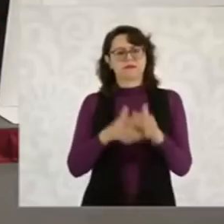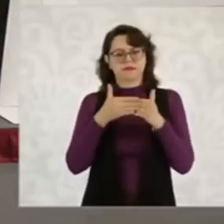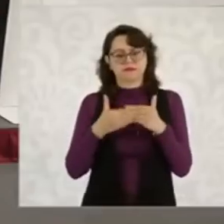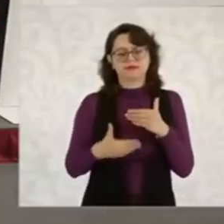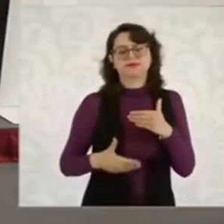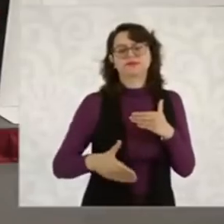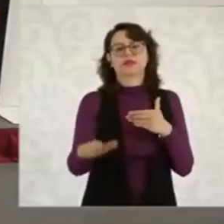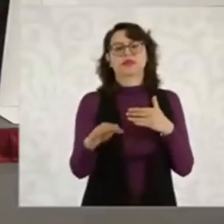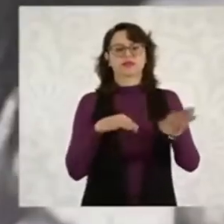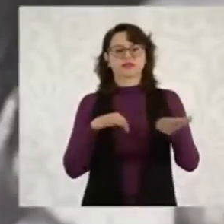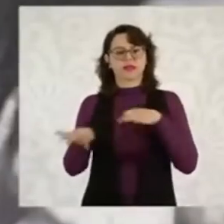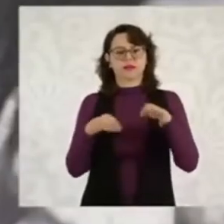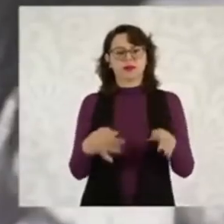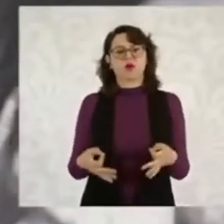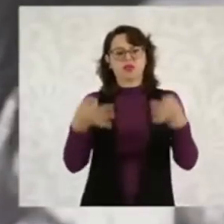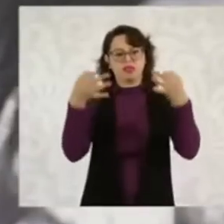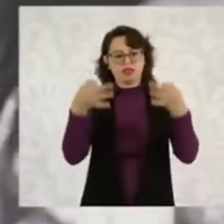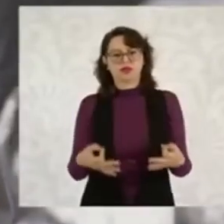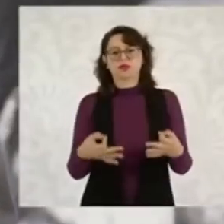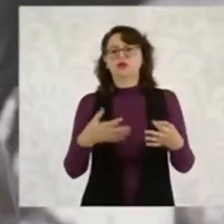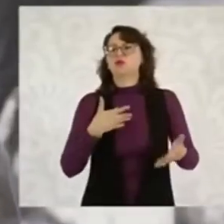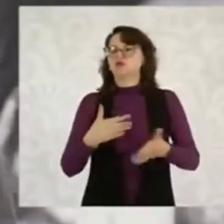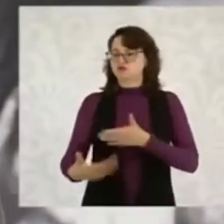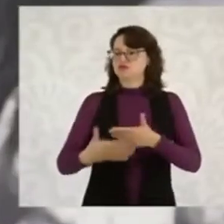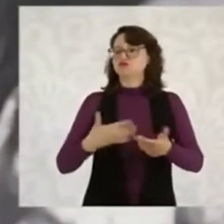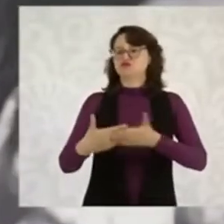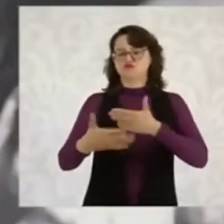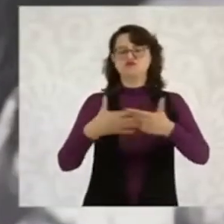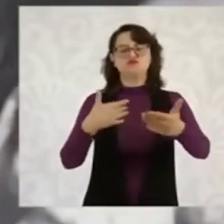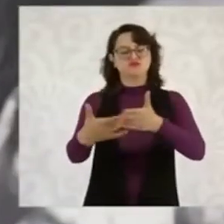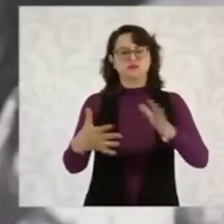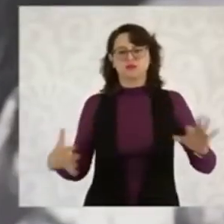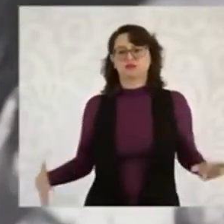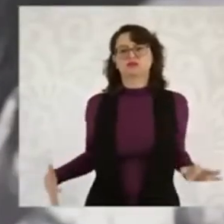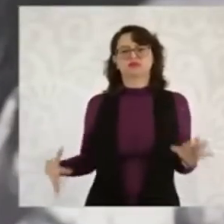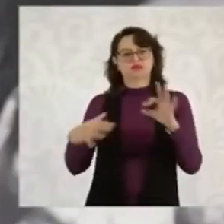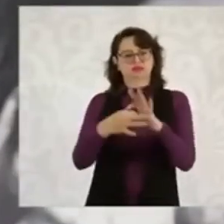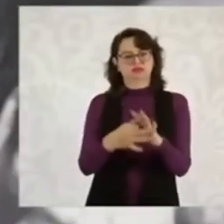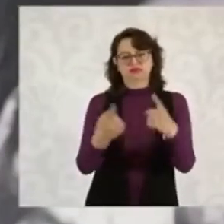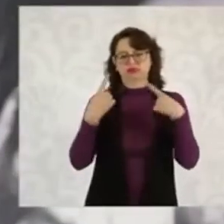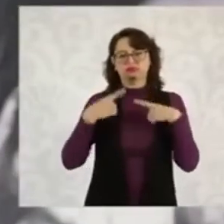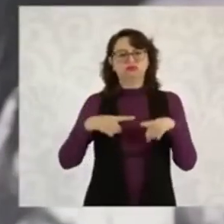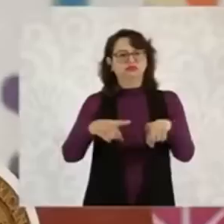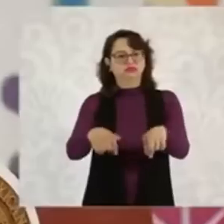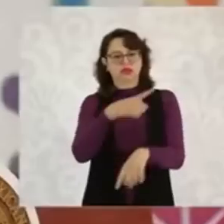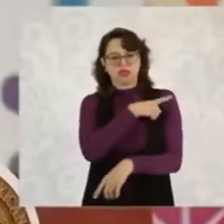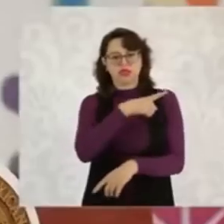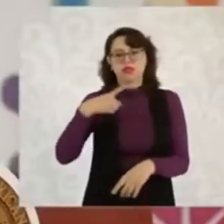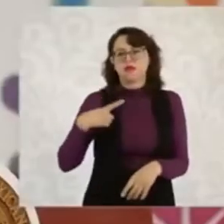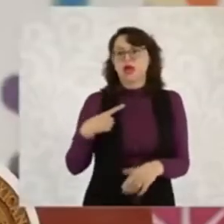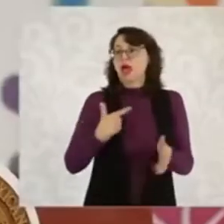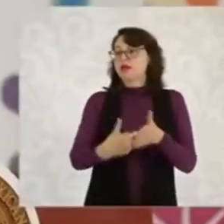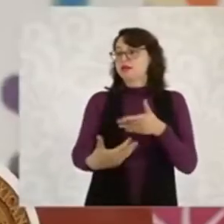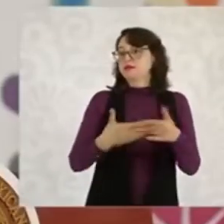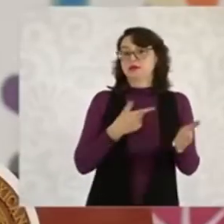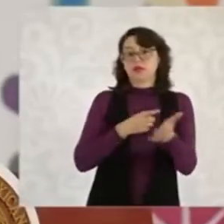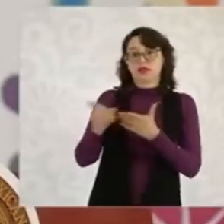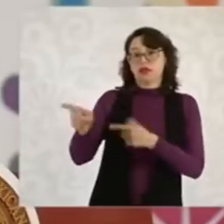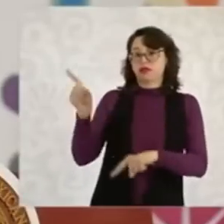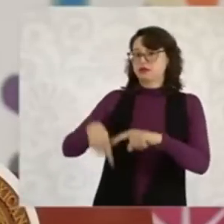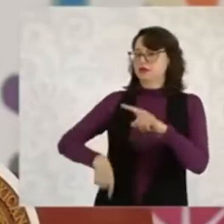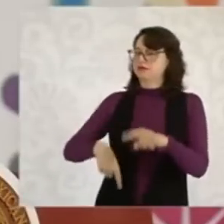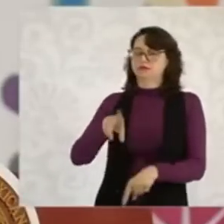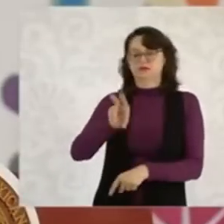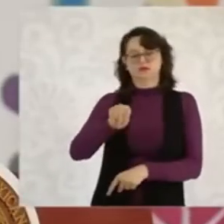trabajo no puede frenar la innovación y tampoco la innovación puede dejar atrás los derechos de las y los trabajadores, y que